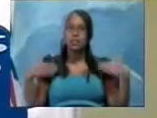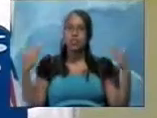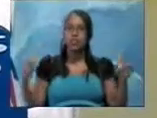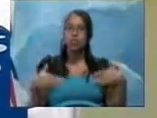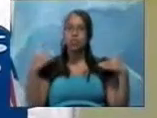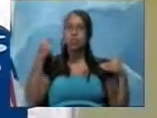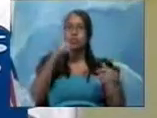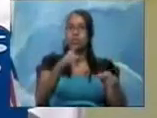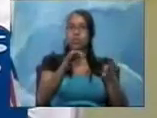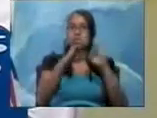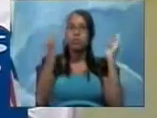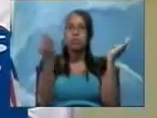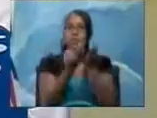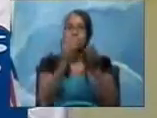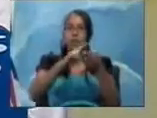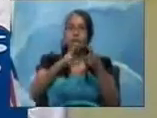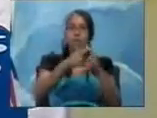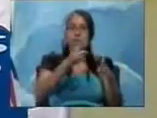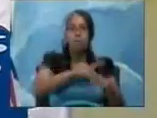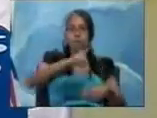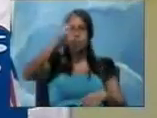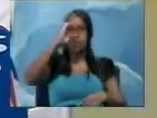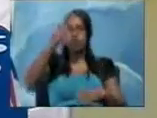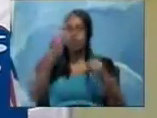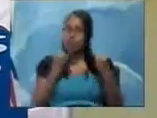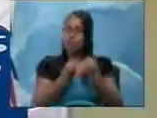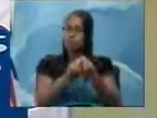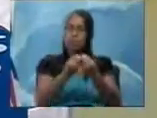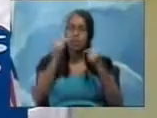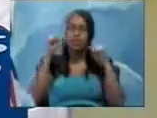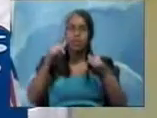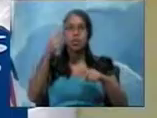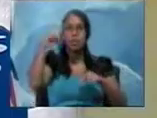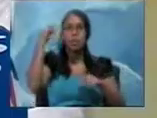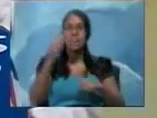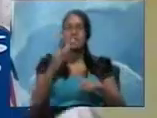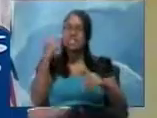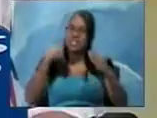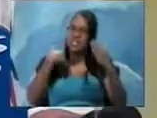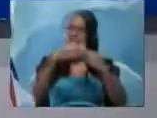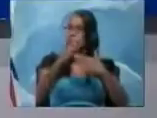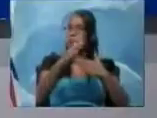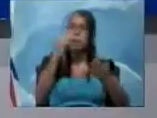tu familia que la paz del señor te acompañe desde hoy y para